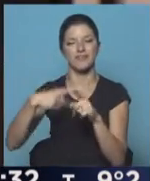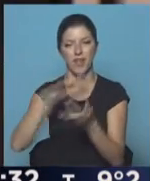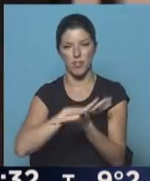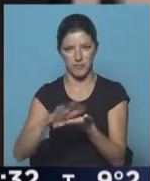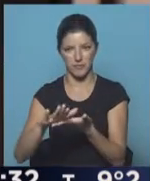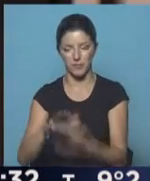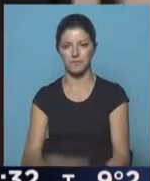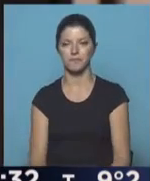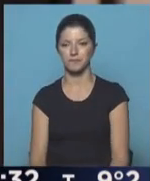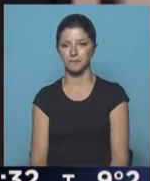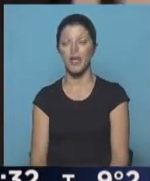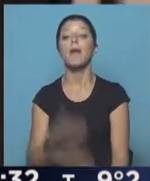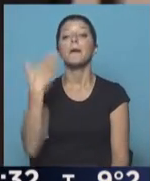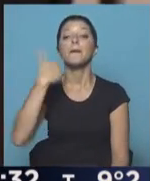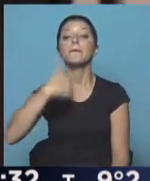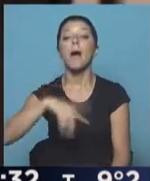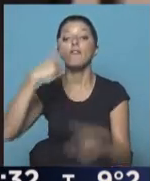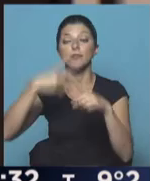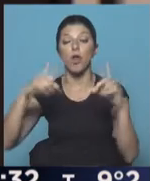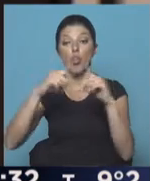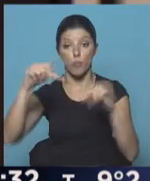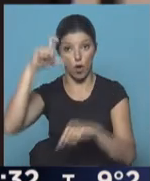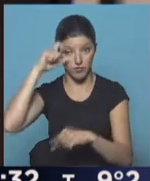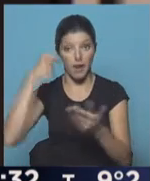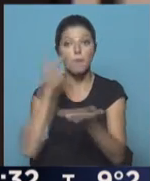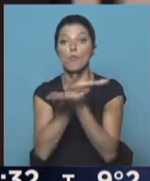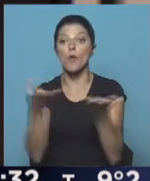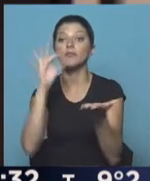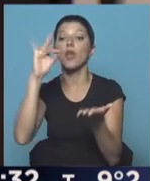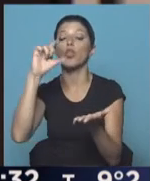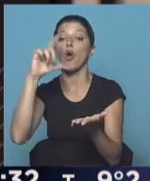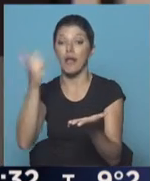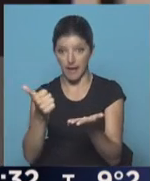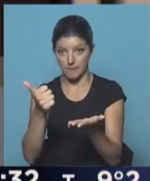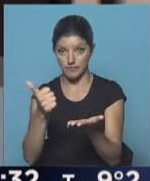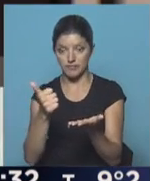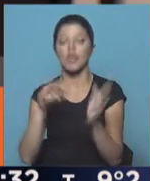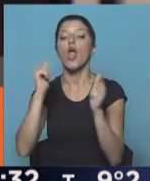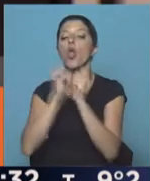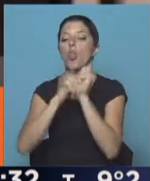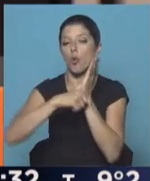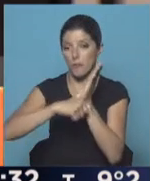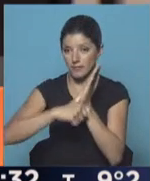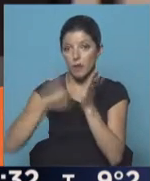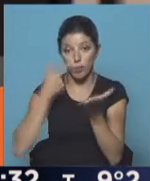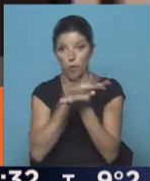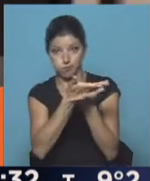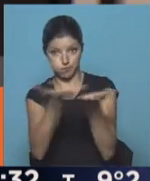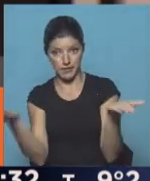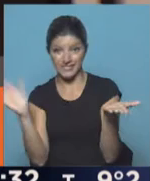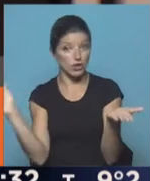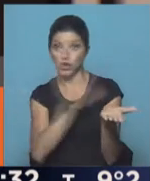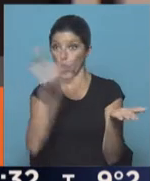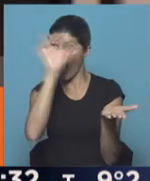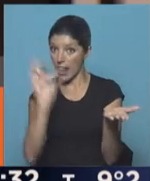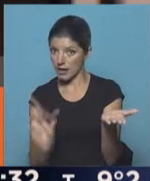se viene la décima edición de la muestra toca una muestra documental donde puedes ver el mejor cine documental de todo el